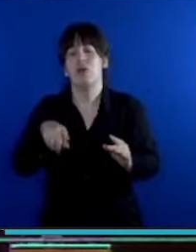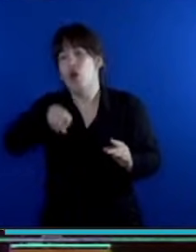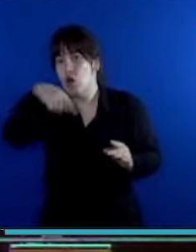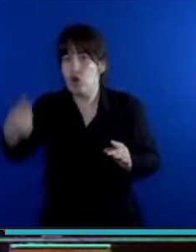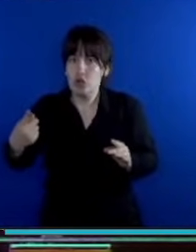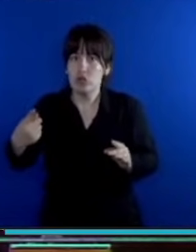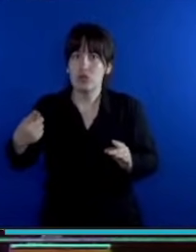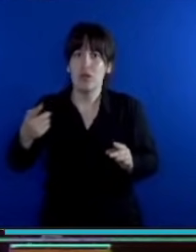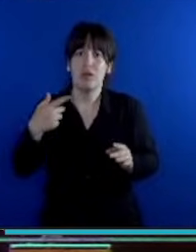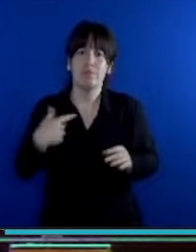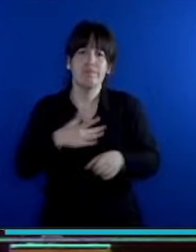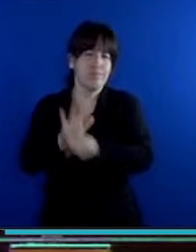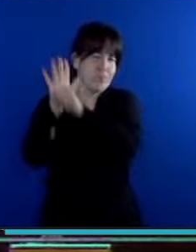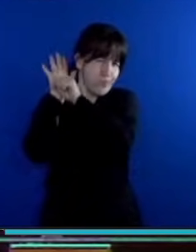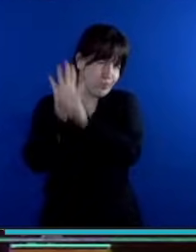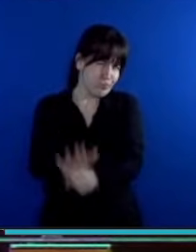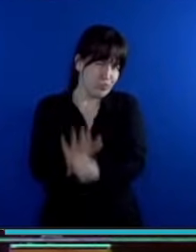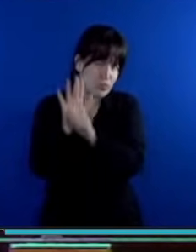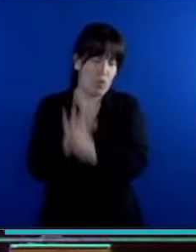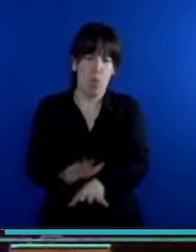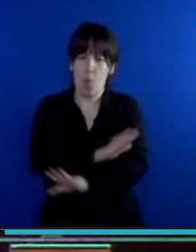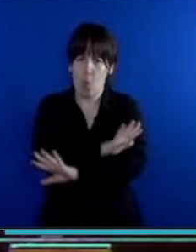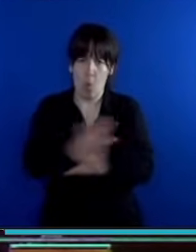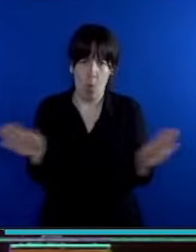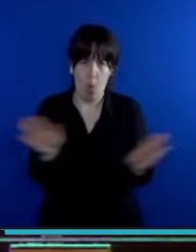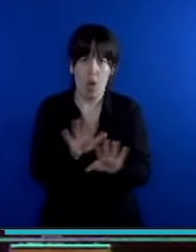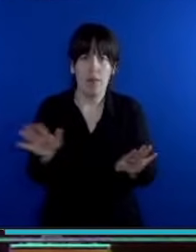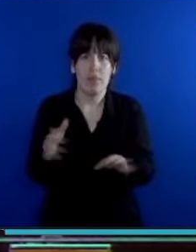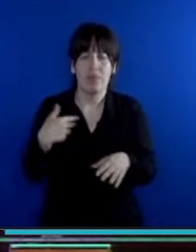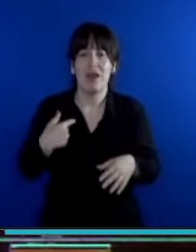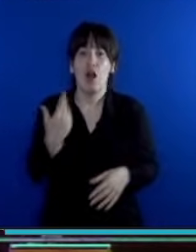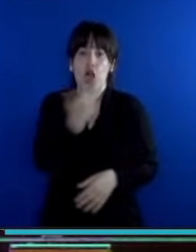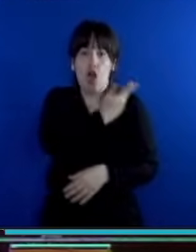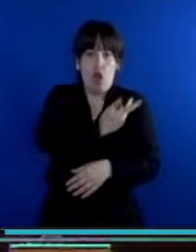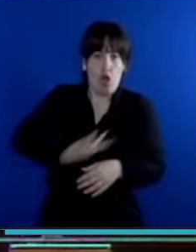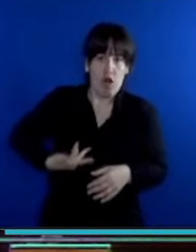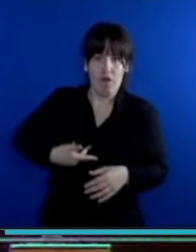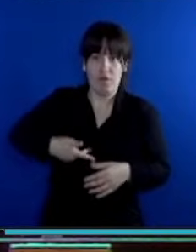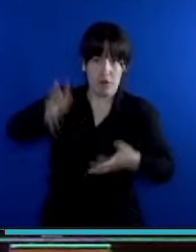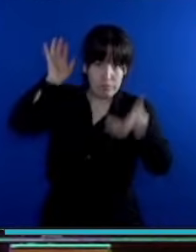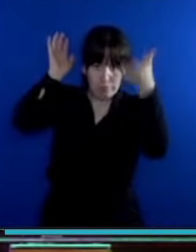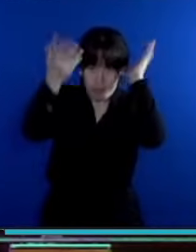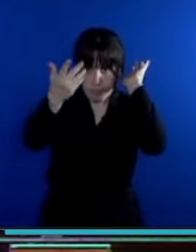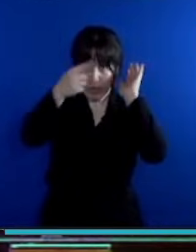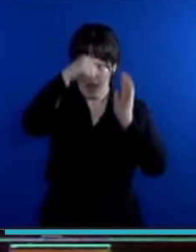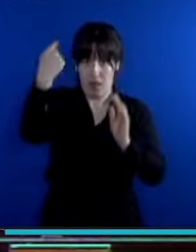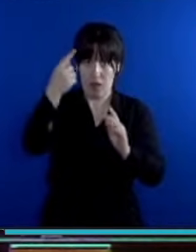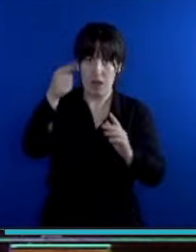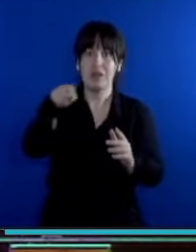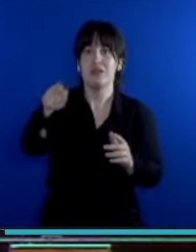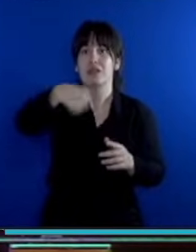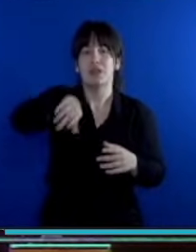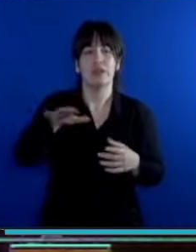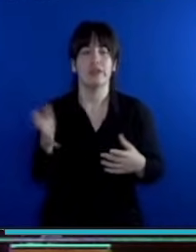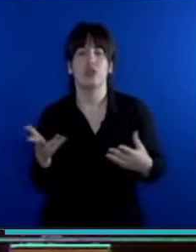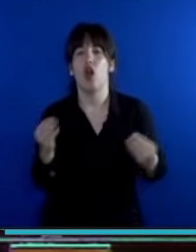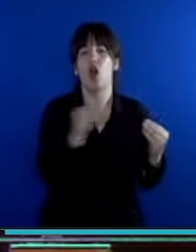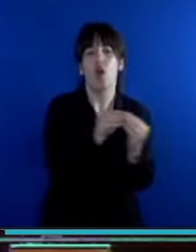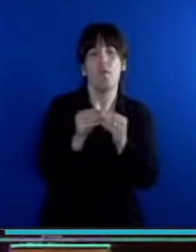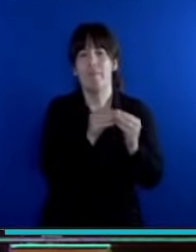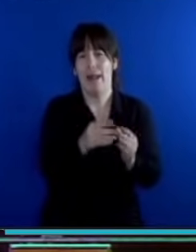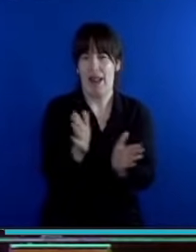un sometimiento total del gobierno nacional de Javier Milei con sus aliados de